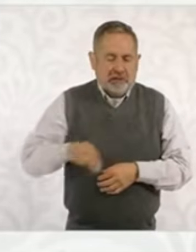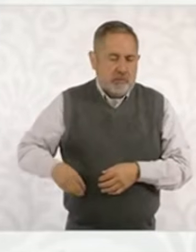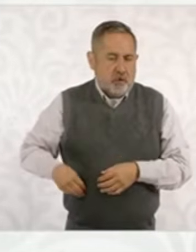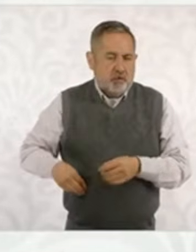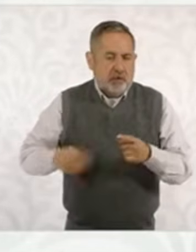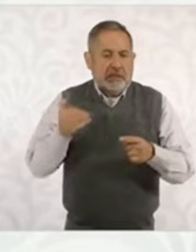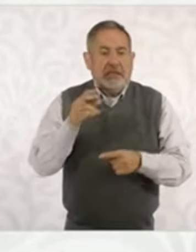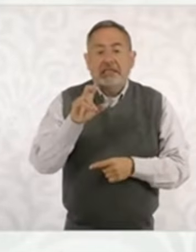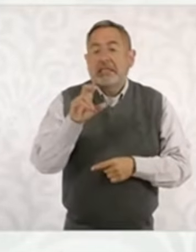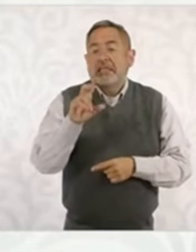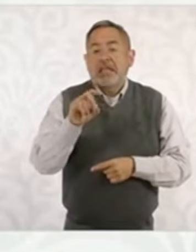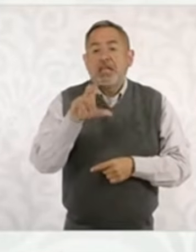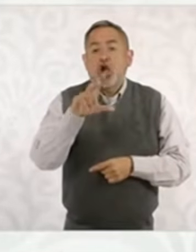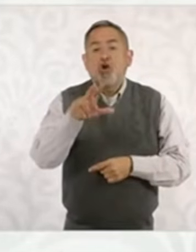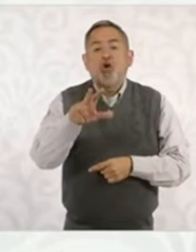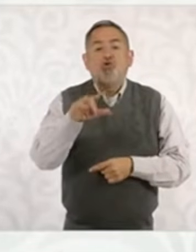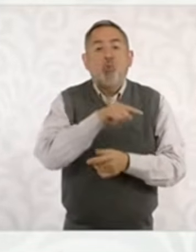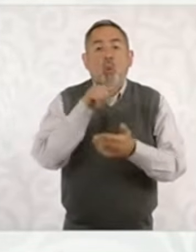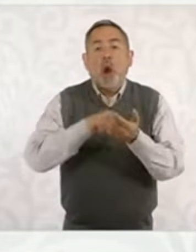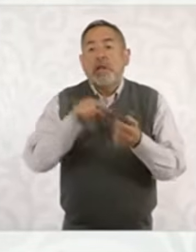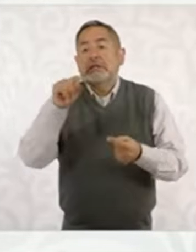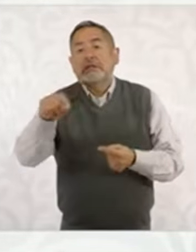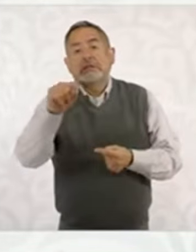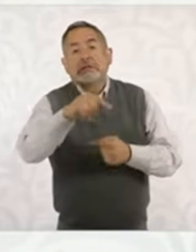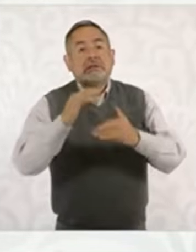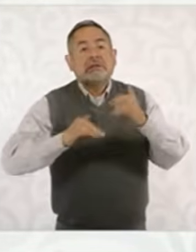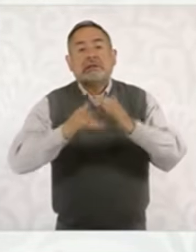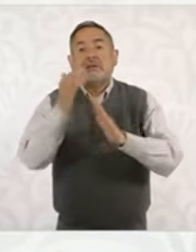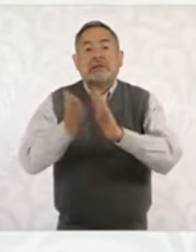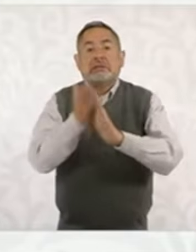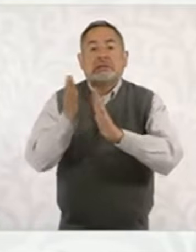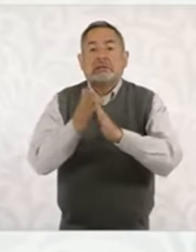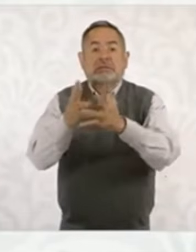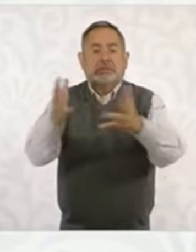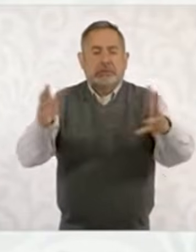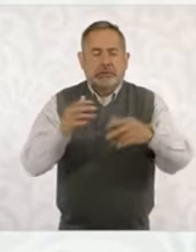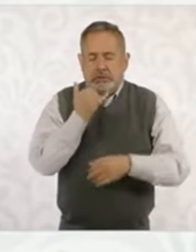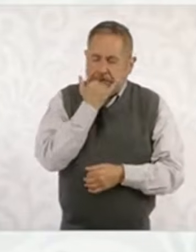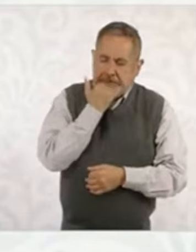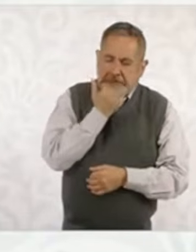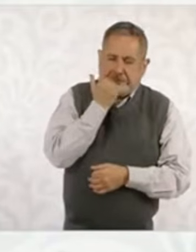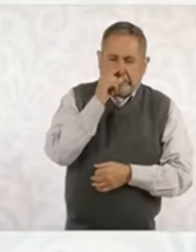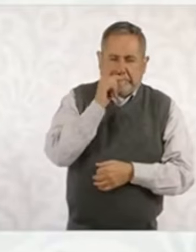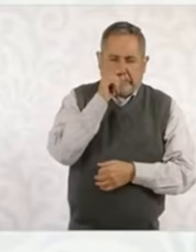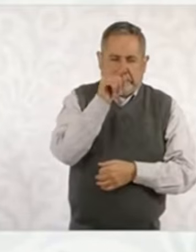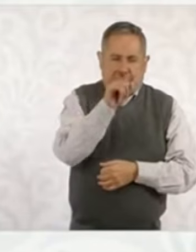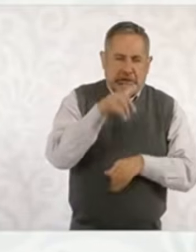y 38 desarrollos. Hay un error en la gráfica